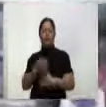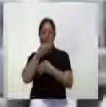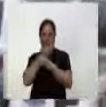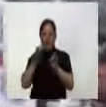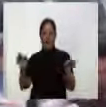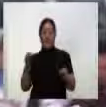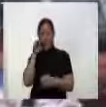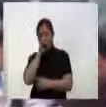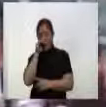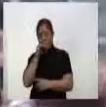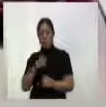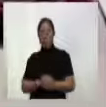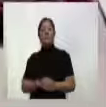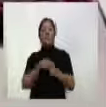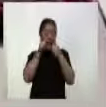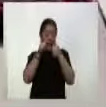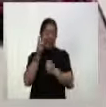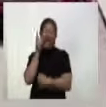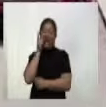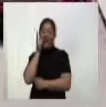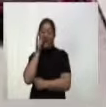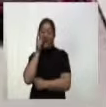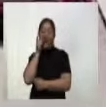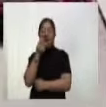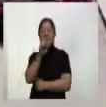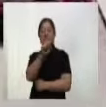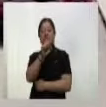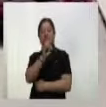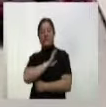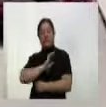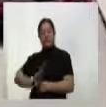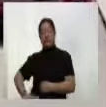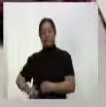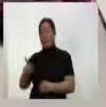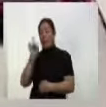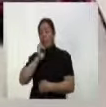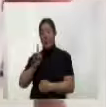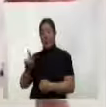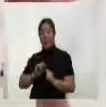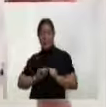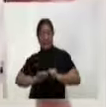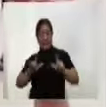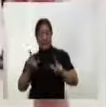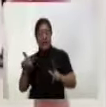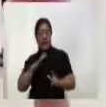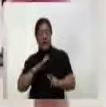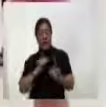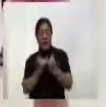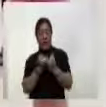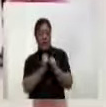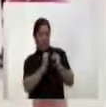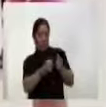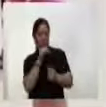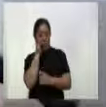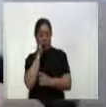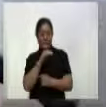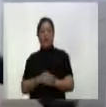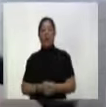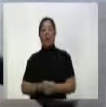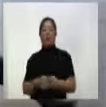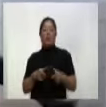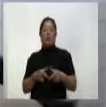gratuita de atención odontológica en los 60 municipios. Las mujeres tlaxcaltecas recibirán también de forma gratuita toallas